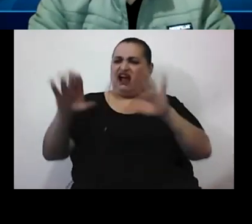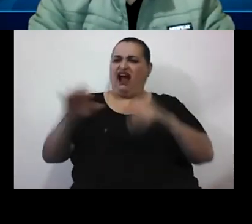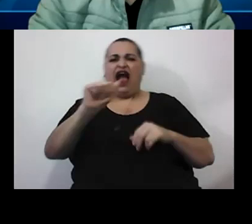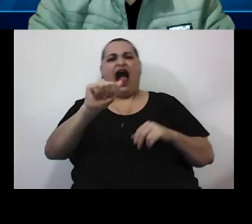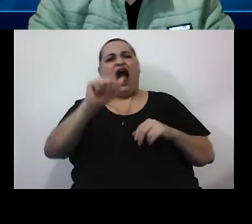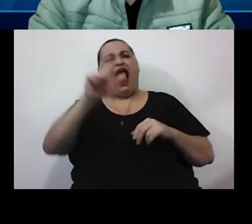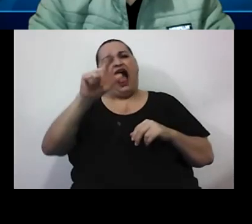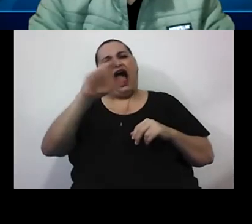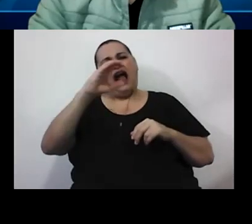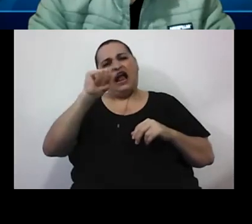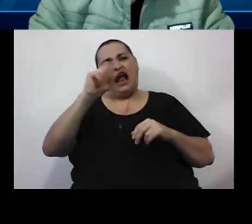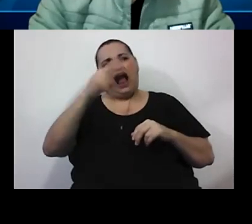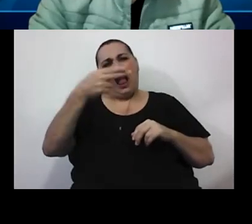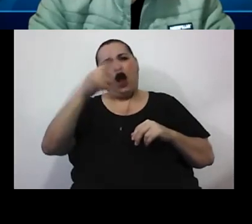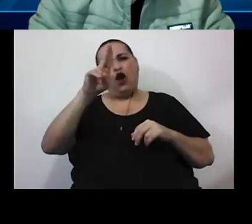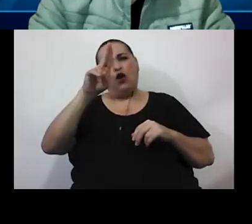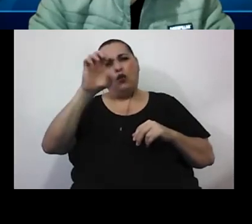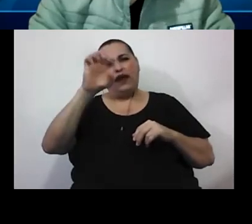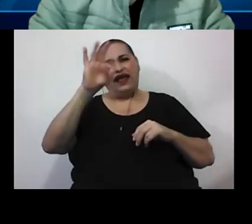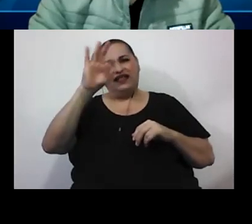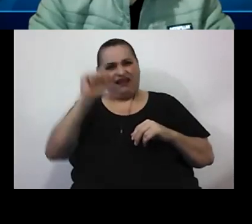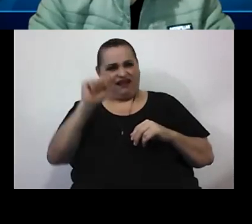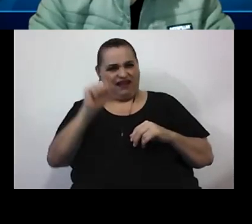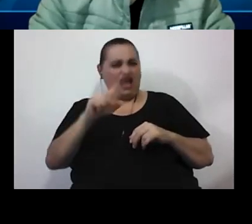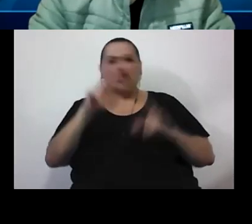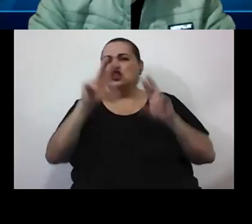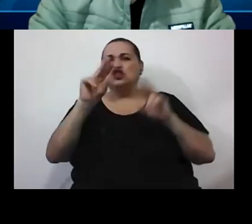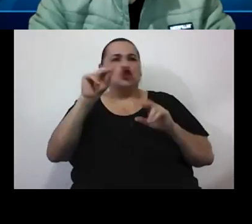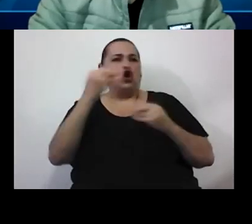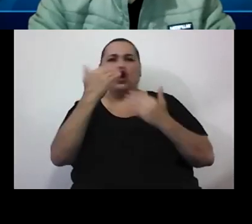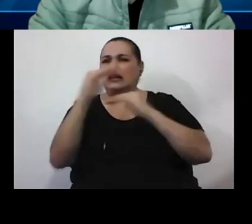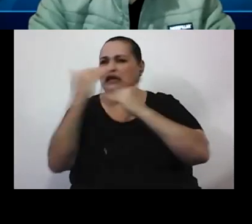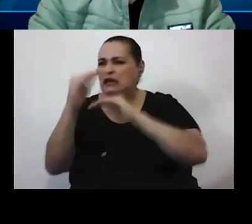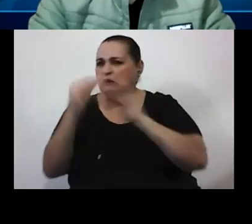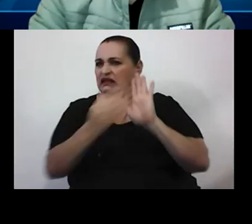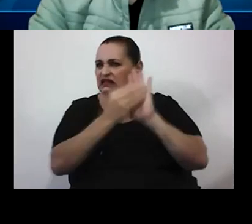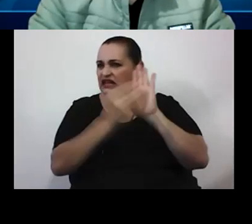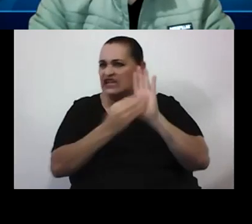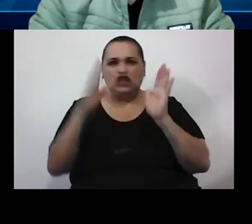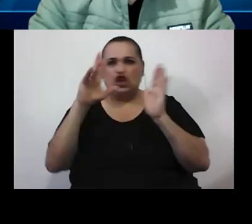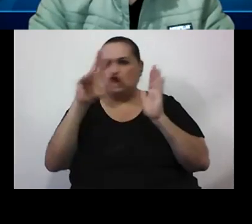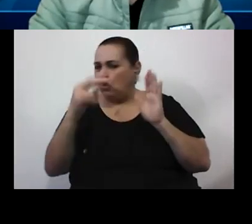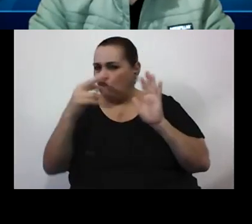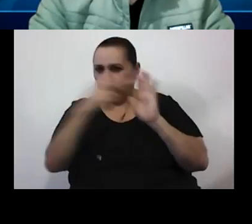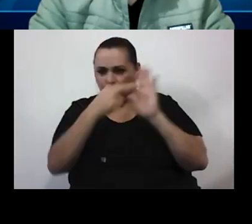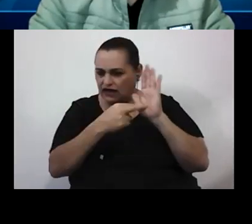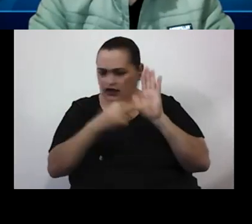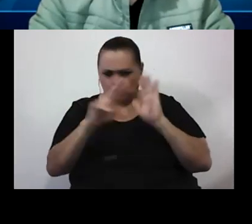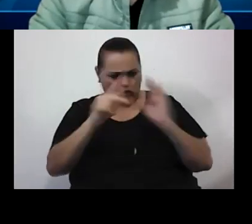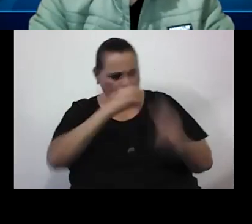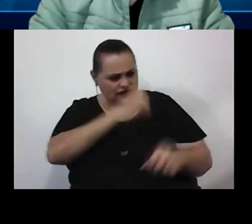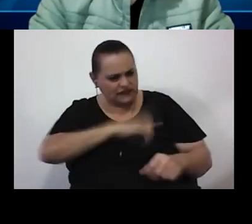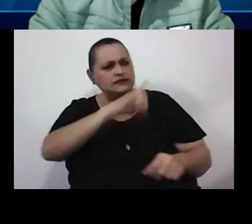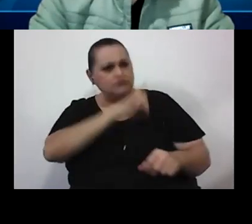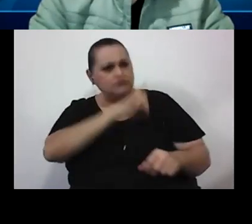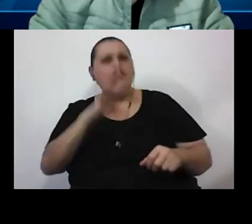la sociedad, que ya no se le pueden poner límites. Y no, la disciplina positiva claramente habla de los